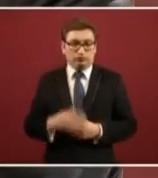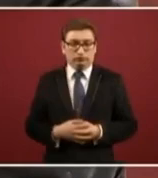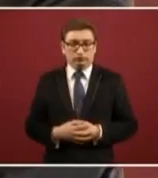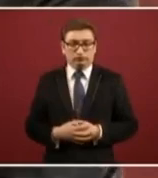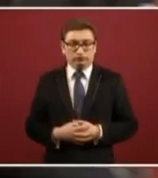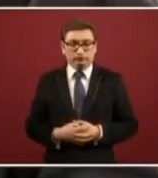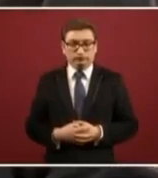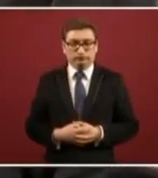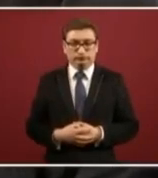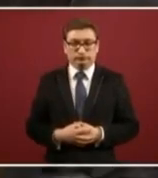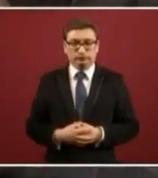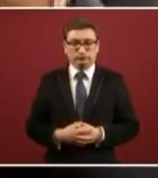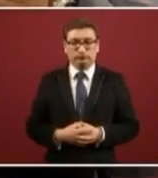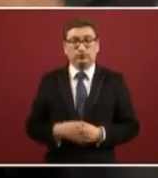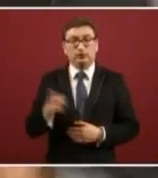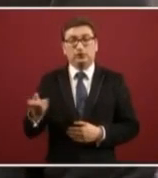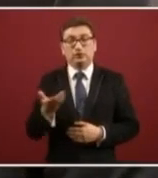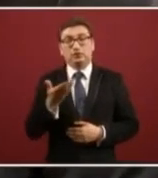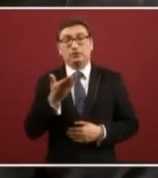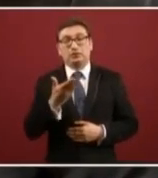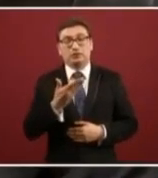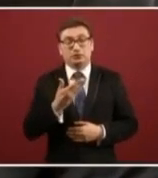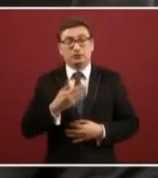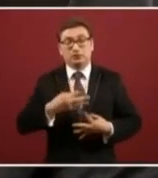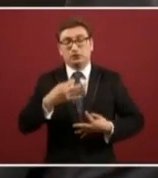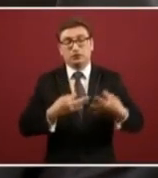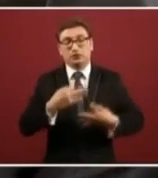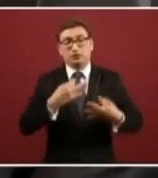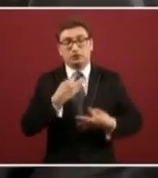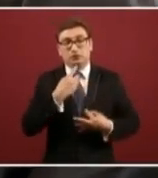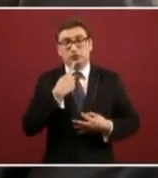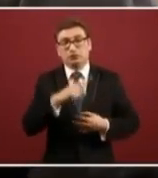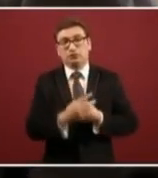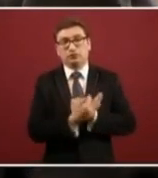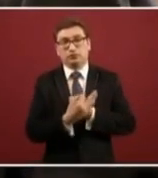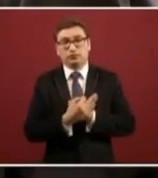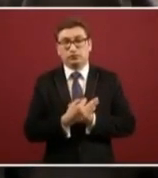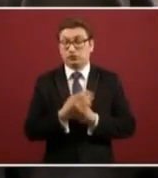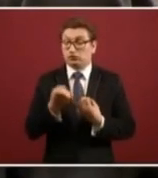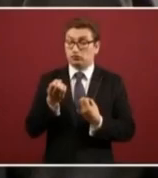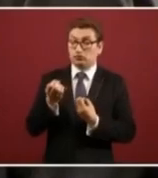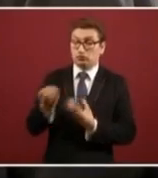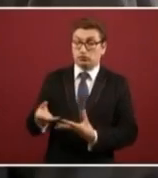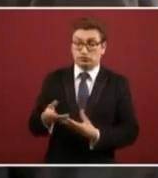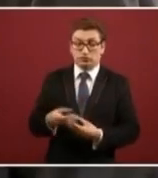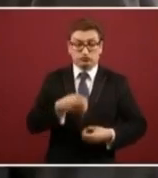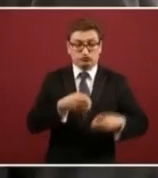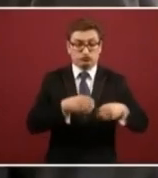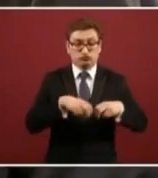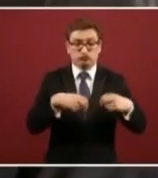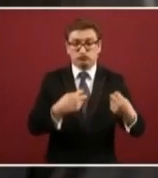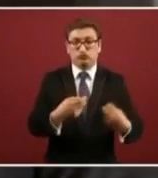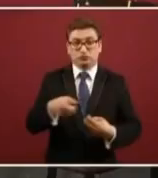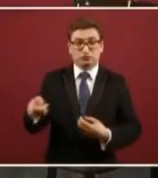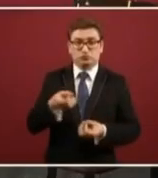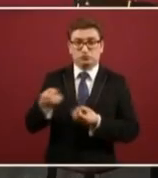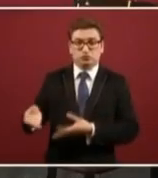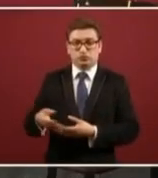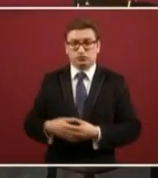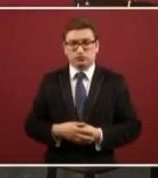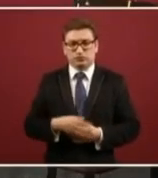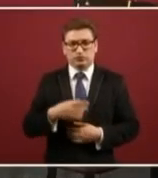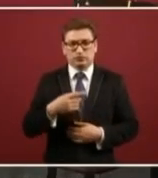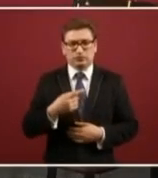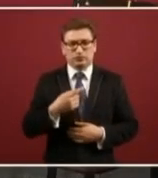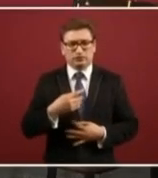conceden, solicitan un amparo y se los concede el Poder Judicial. ¿Y saben para qué es el